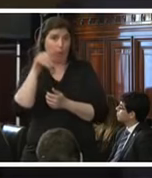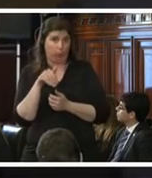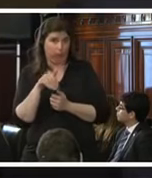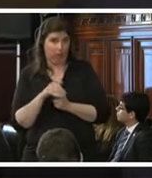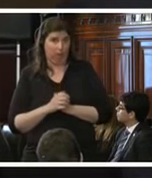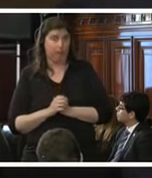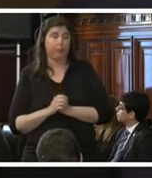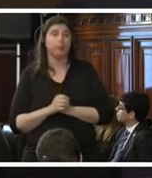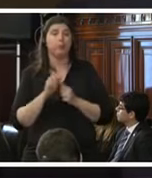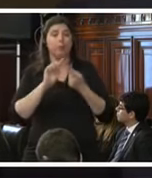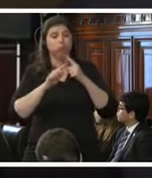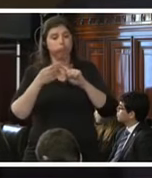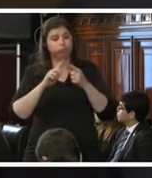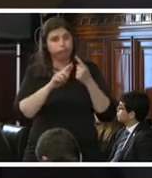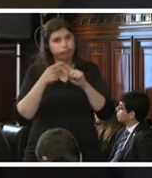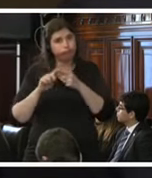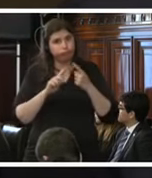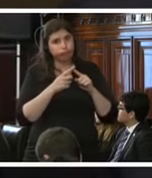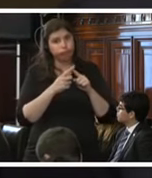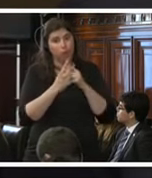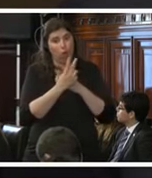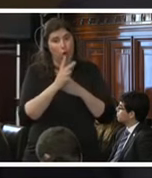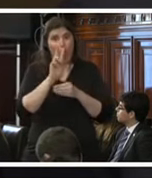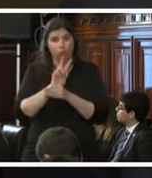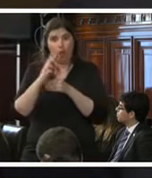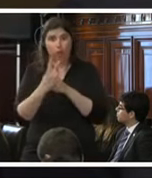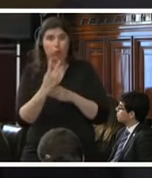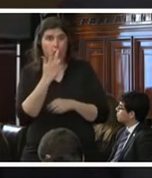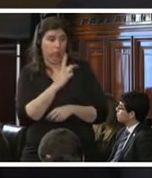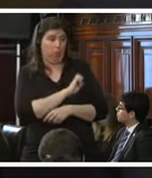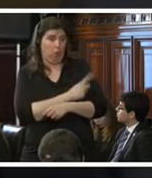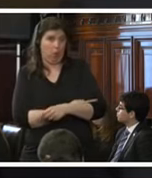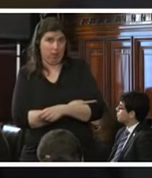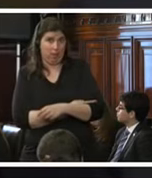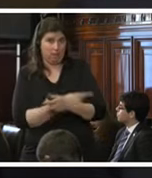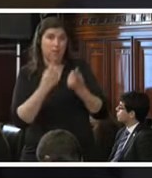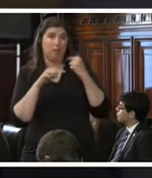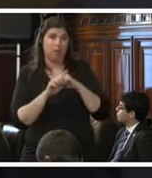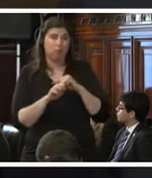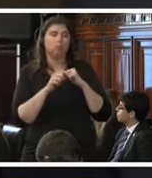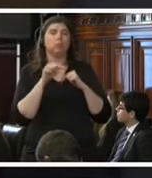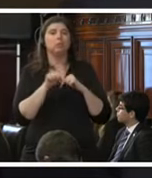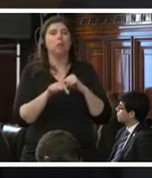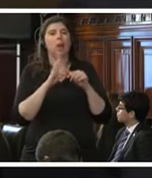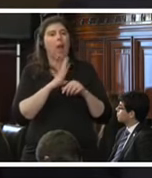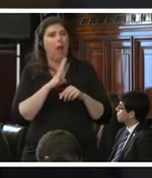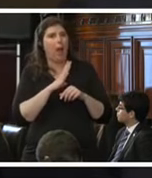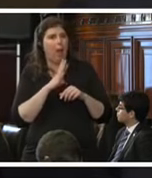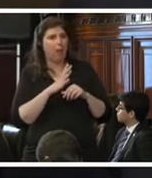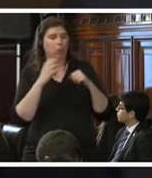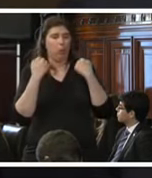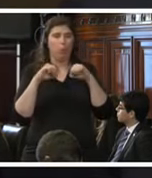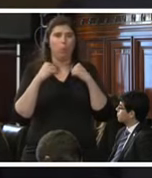equilibrio, coordinación y recíproco control viene a generar la horizontalización del ejercicio del